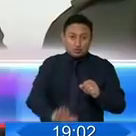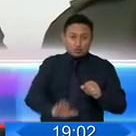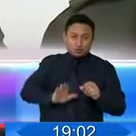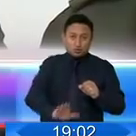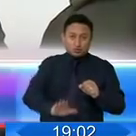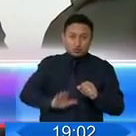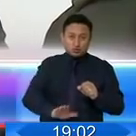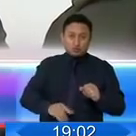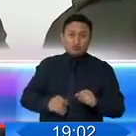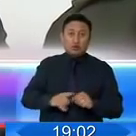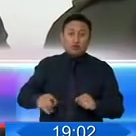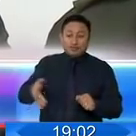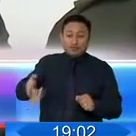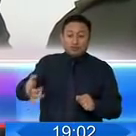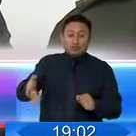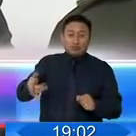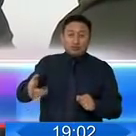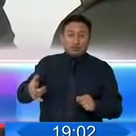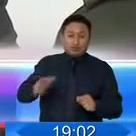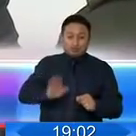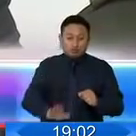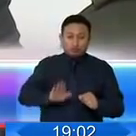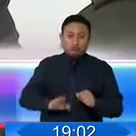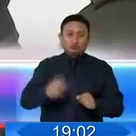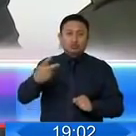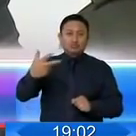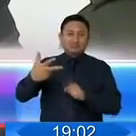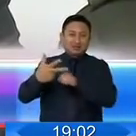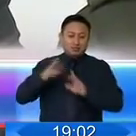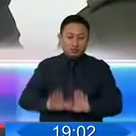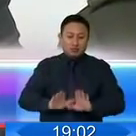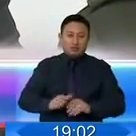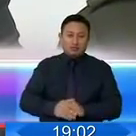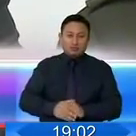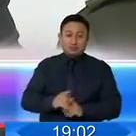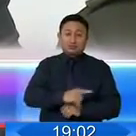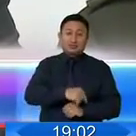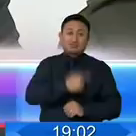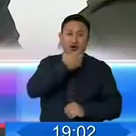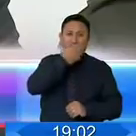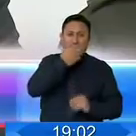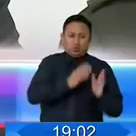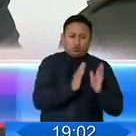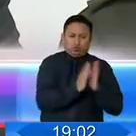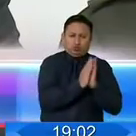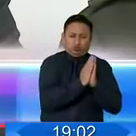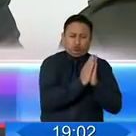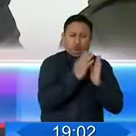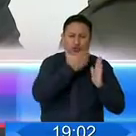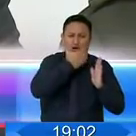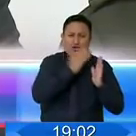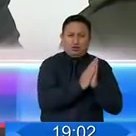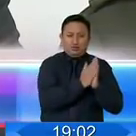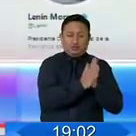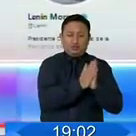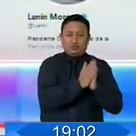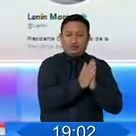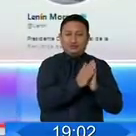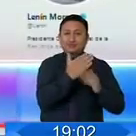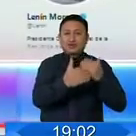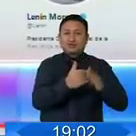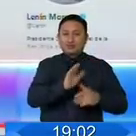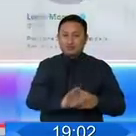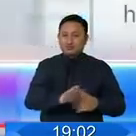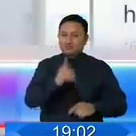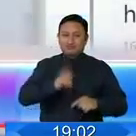freno de aire, con el freno de máquina. Y eso hace que se produzca un recalentamiento en el sistema de frenos y pierda el control del vehículo. Un